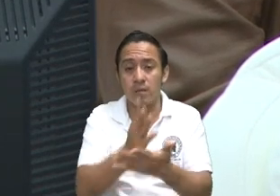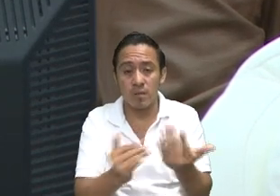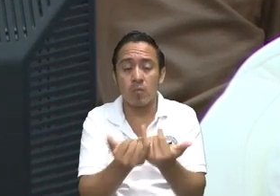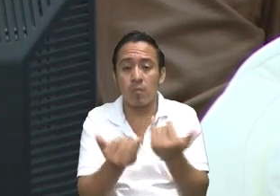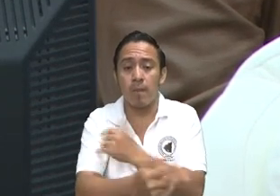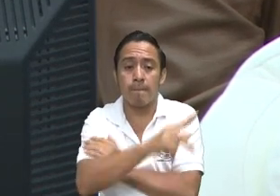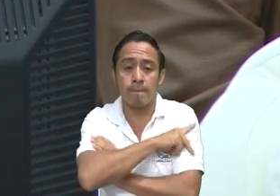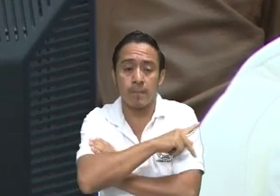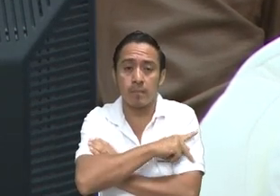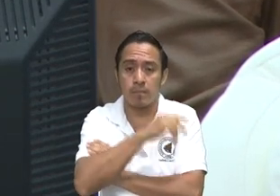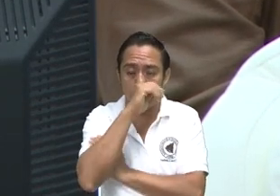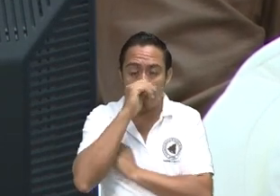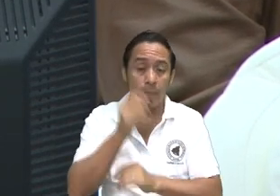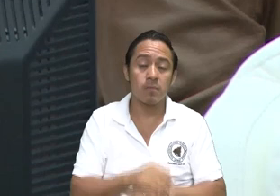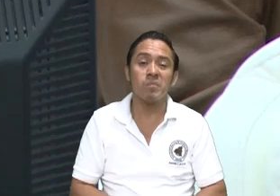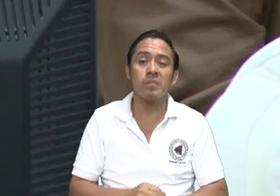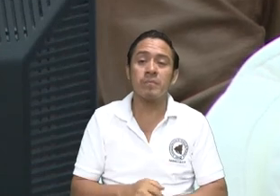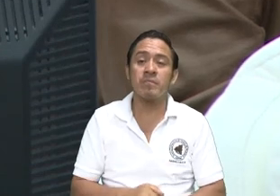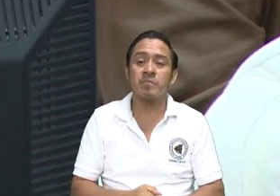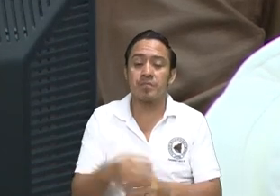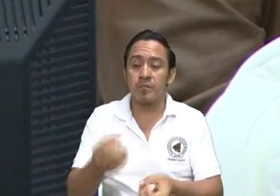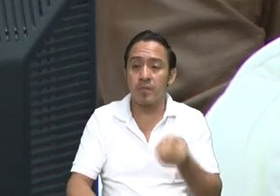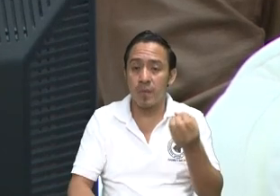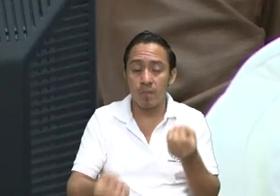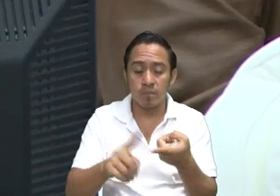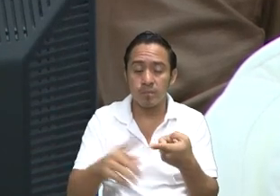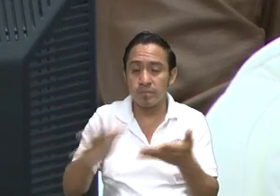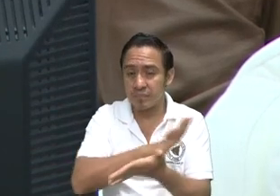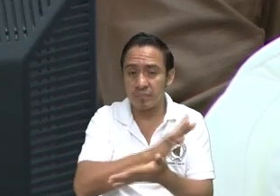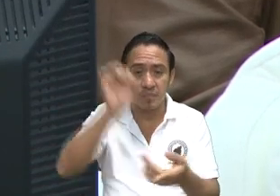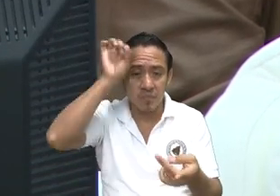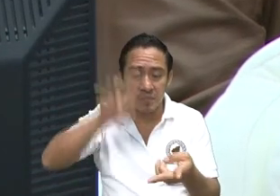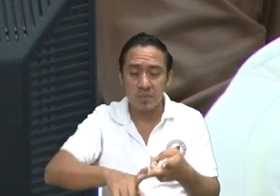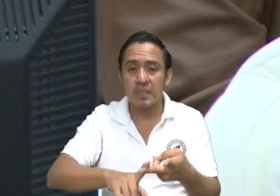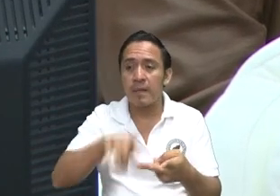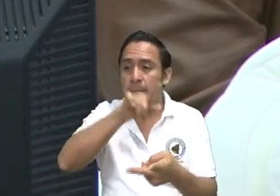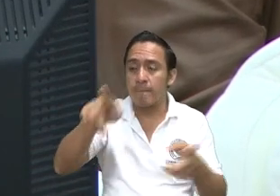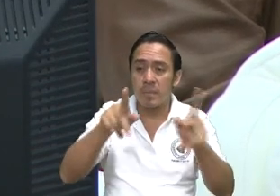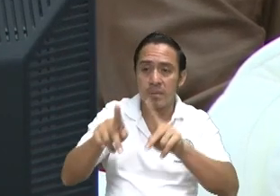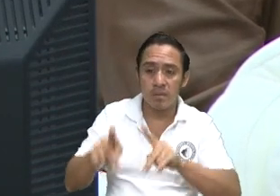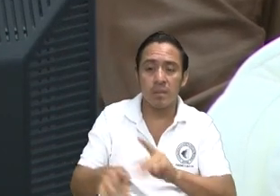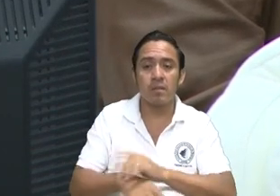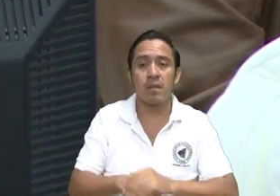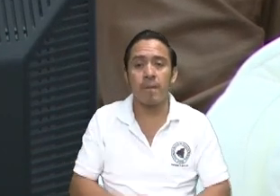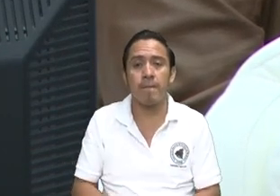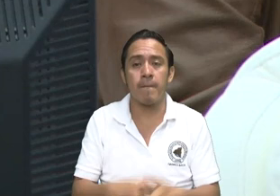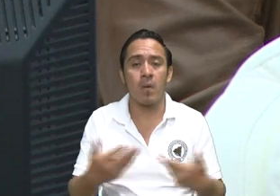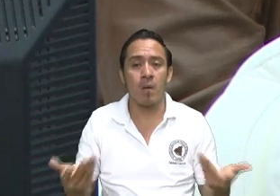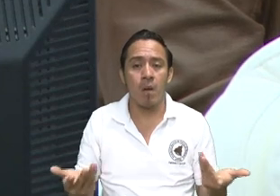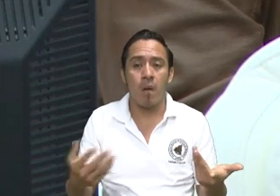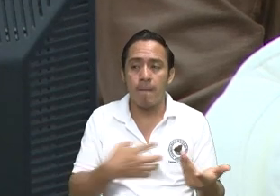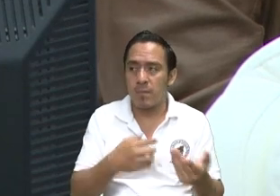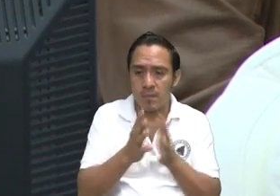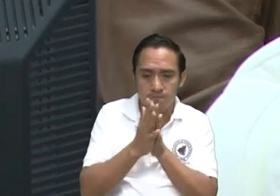policías, destruyeron el comercio, el turismo. Estos delincuentes cargados por